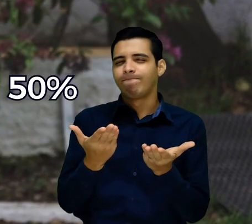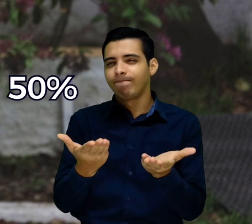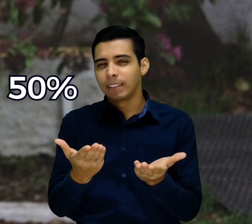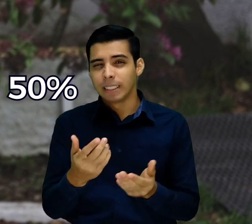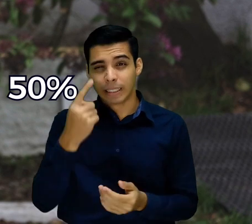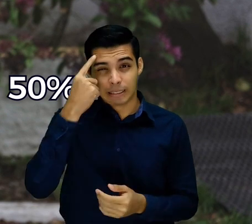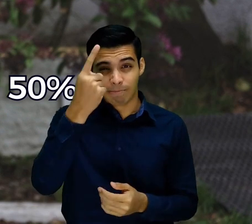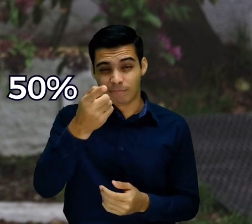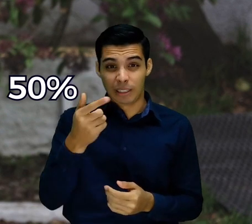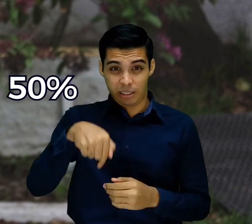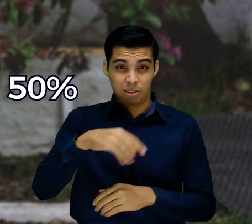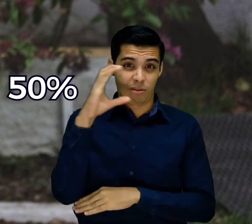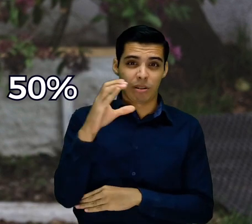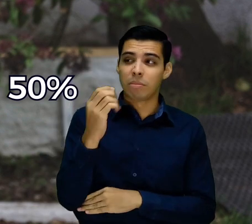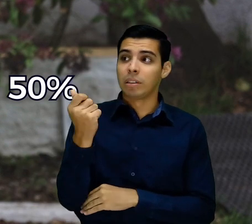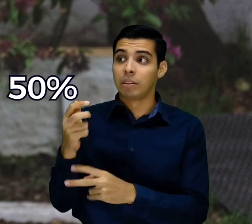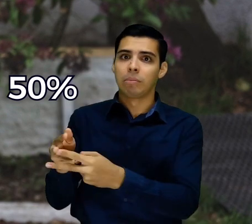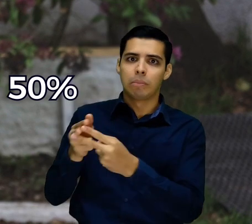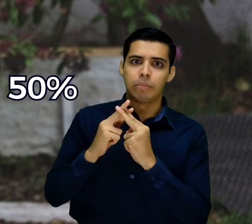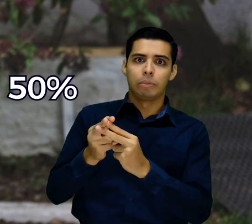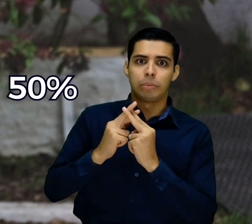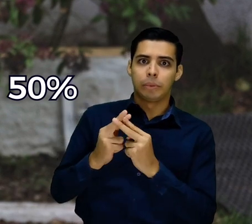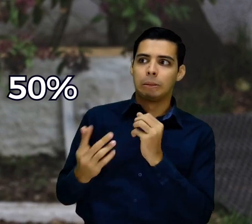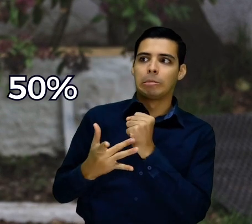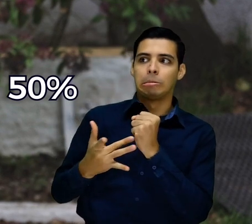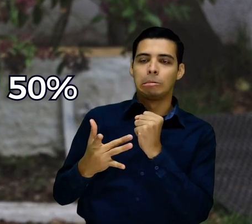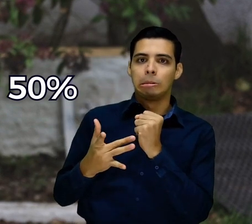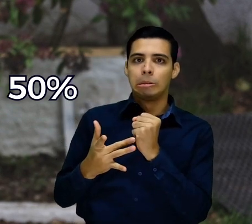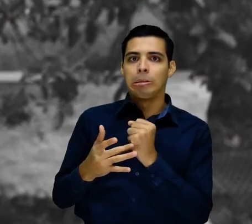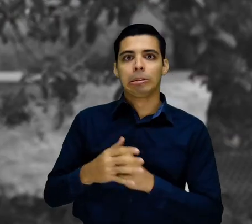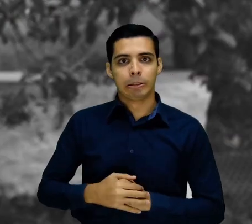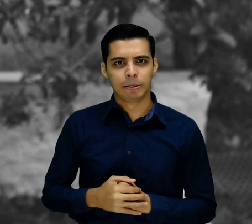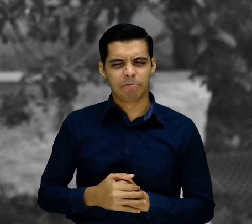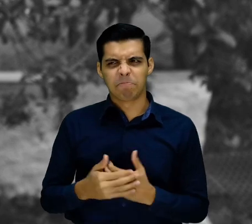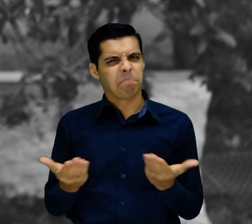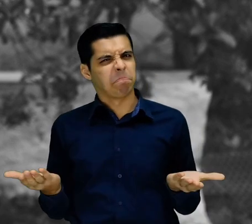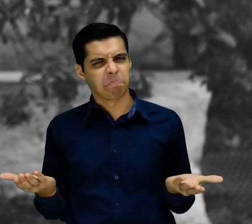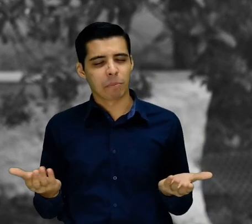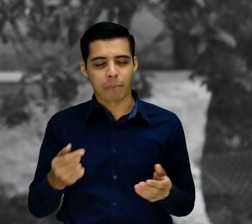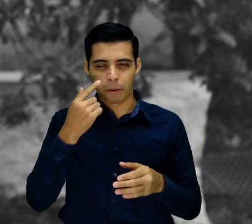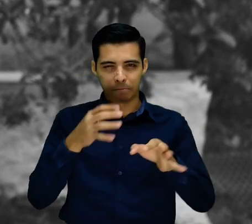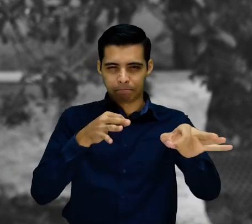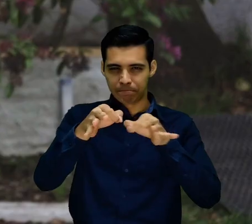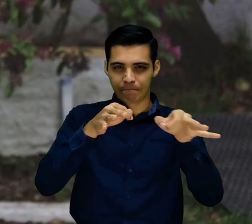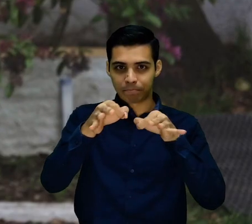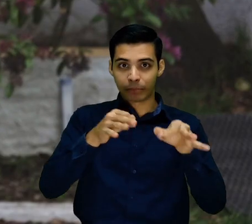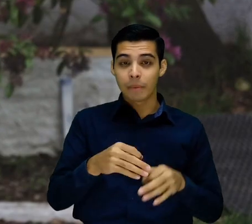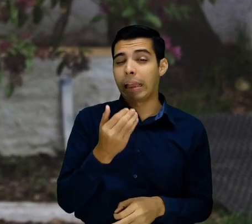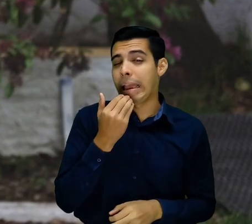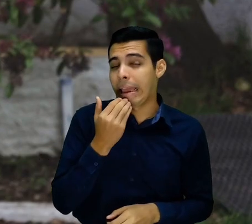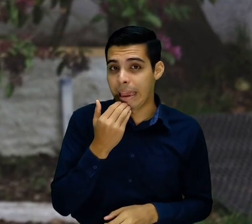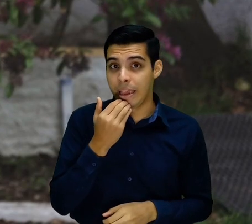está endeudado en un poco más del 50% de lo que produce anualmente. No lo entiendo. ¿Me lo pueden explicar mejor? Por